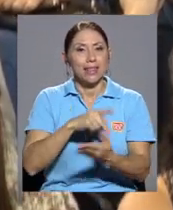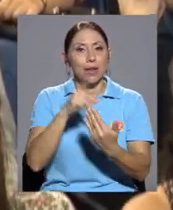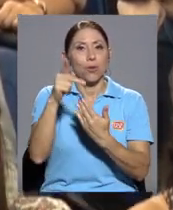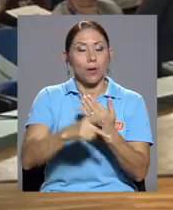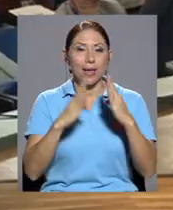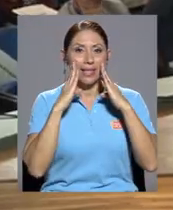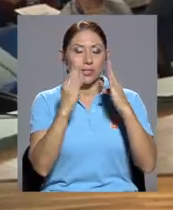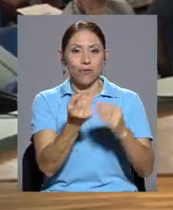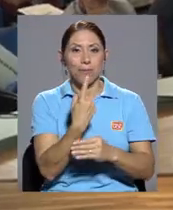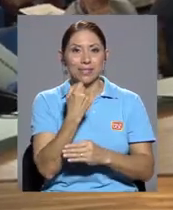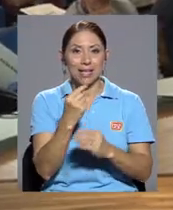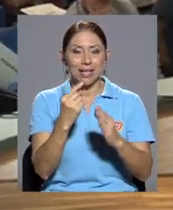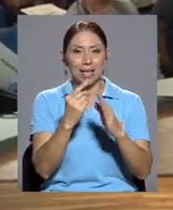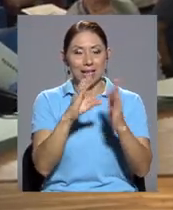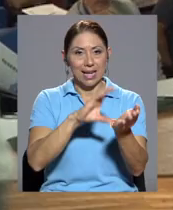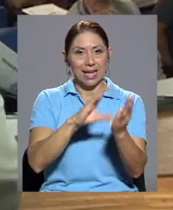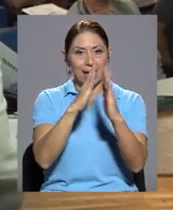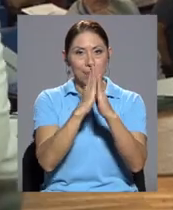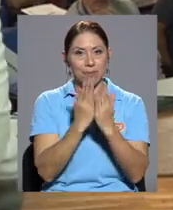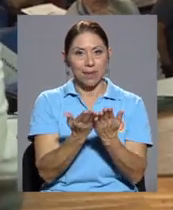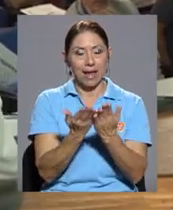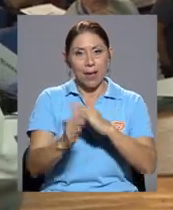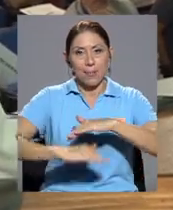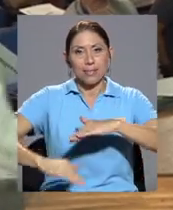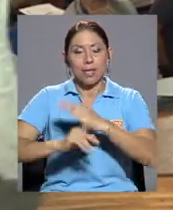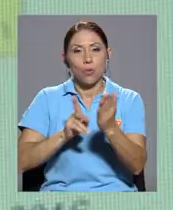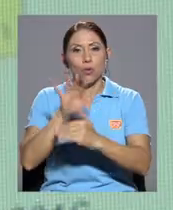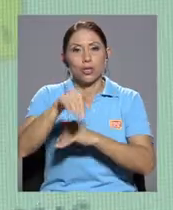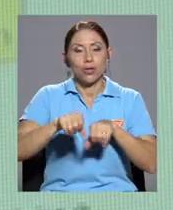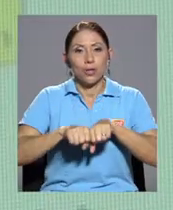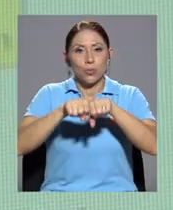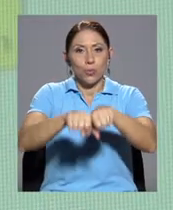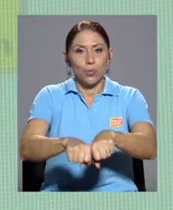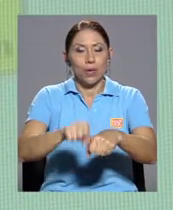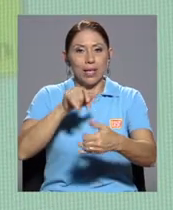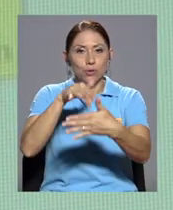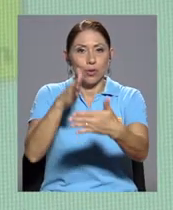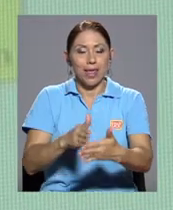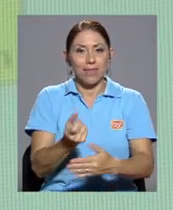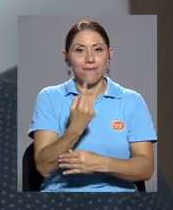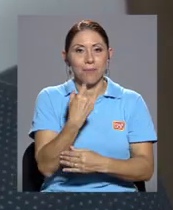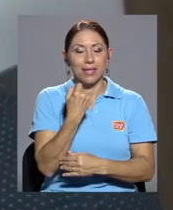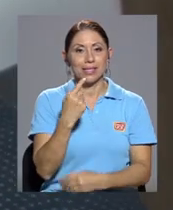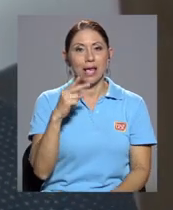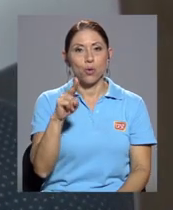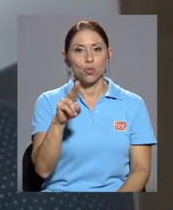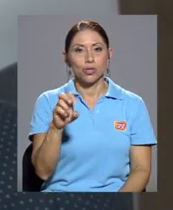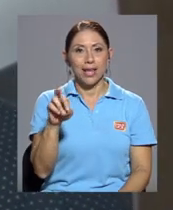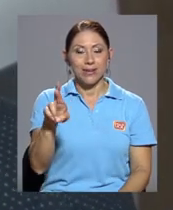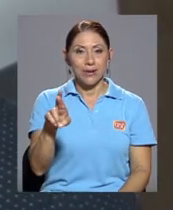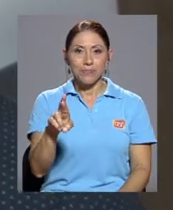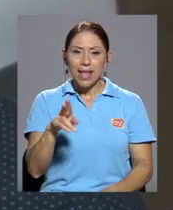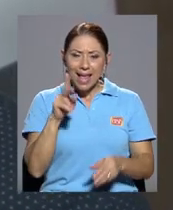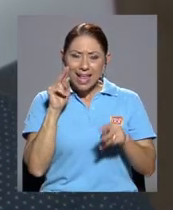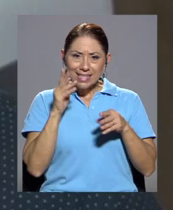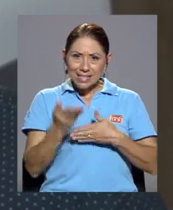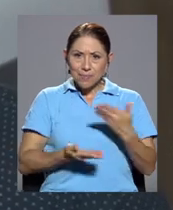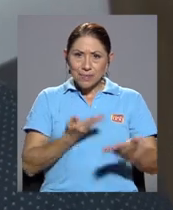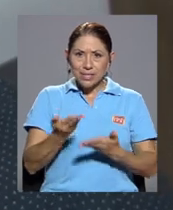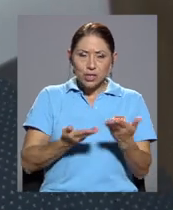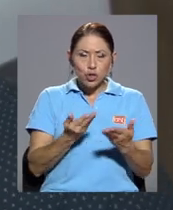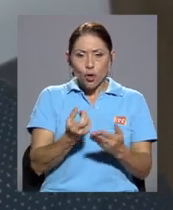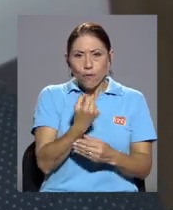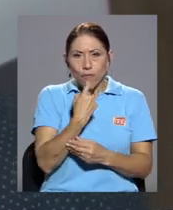Clínica Bíblica, basada en un proyecto de graduación de un estudiante de farmacia de la UCR. El seguimiento farmacoterapéutico es un servicio